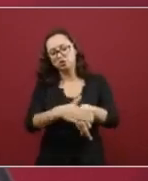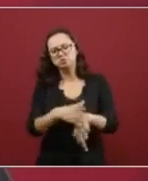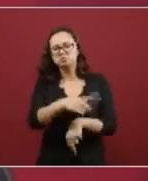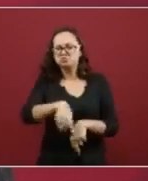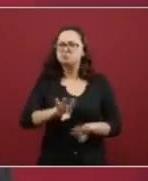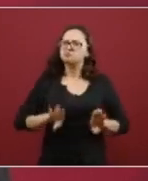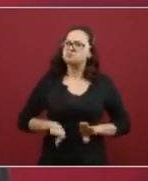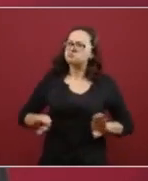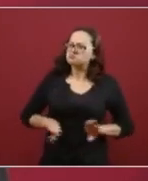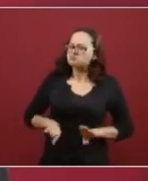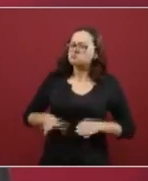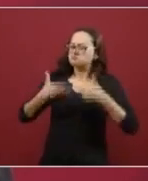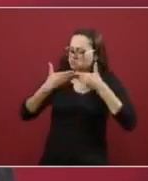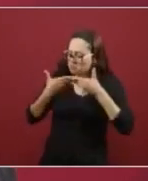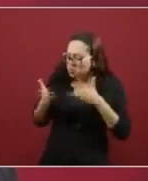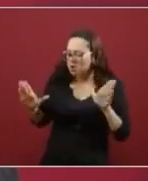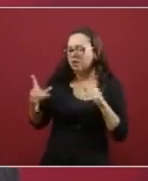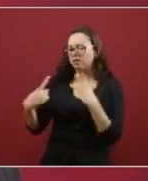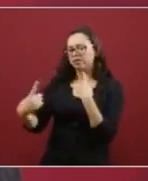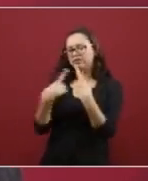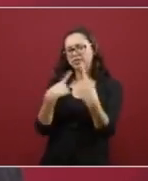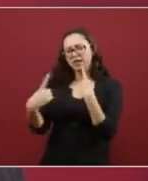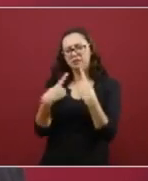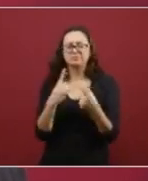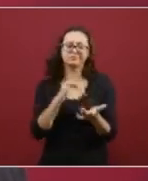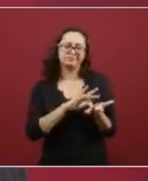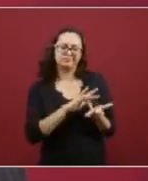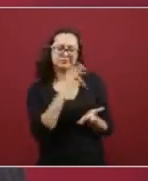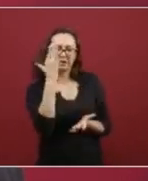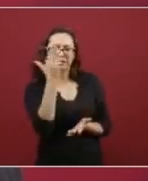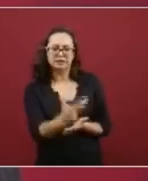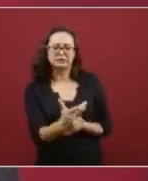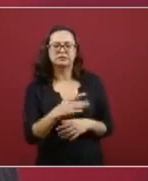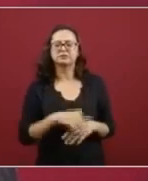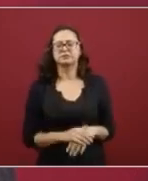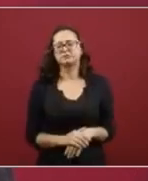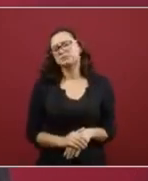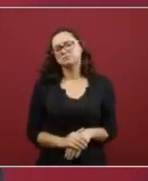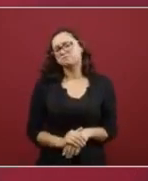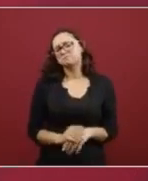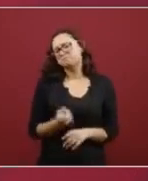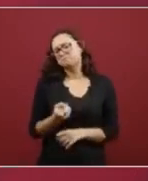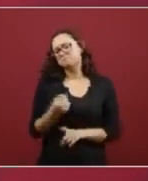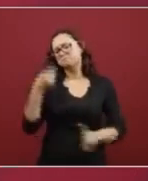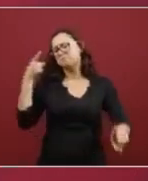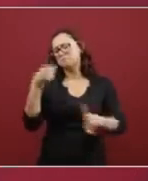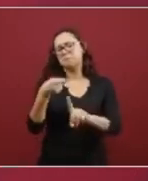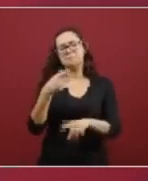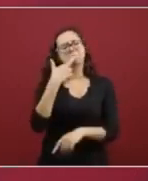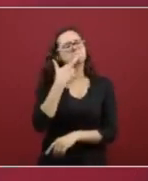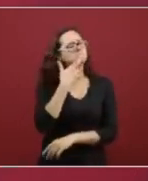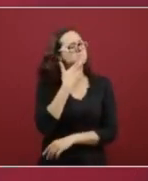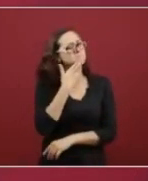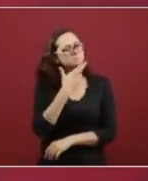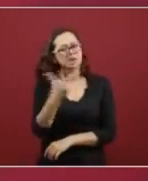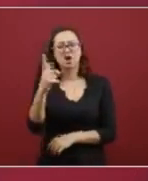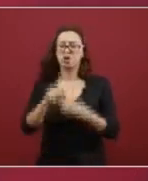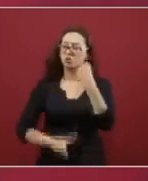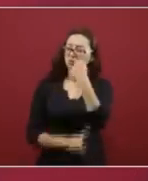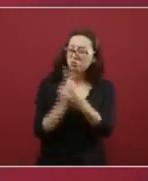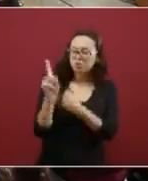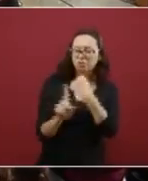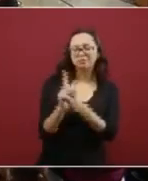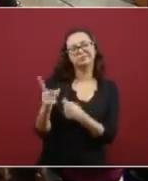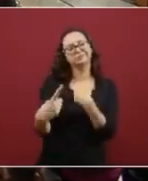actitud de diálogo, porque ese es el mejor camino para resolver los